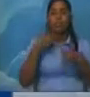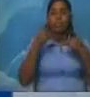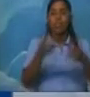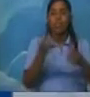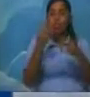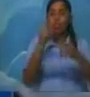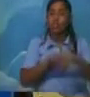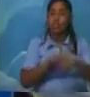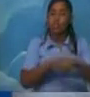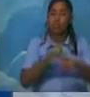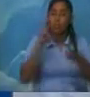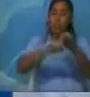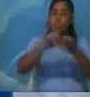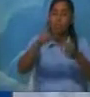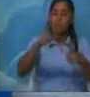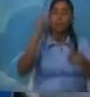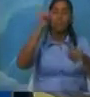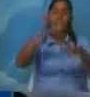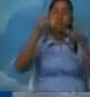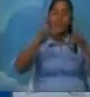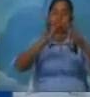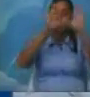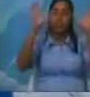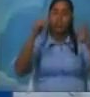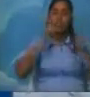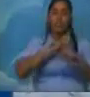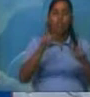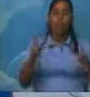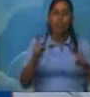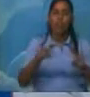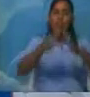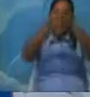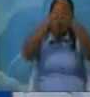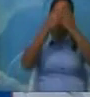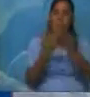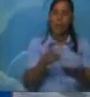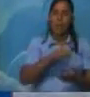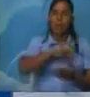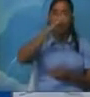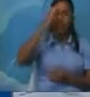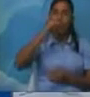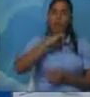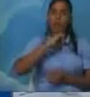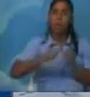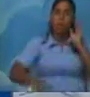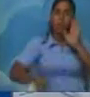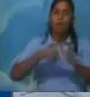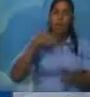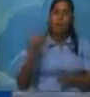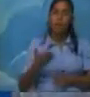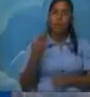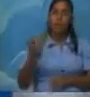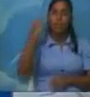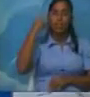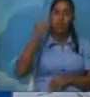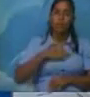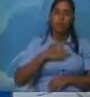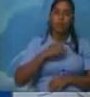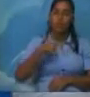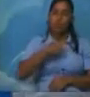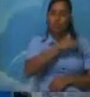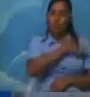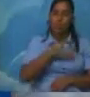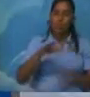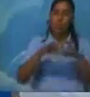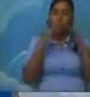mucho tiempo al matutino reprenda al Diga la palabra de Dios es más importante para mí Yo quiero una familia